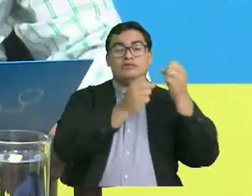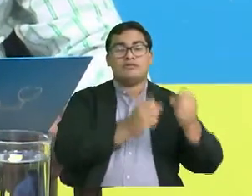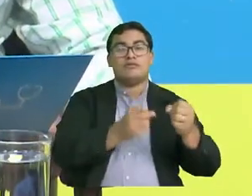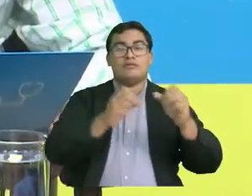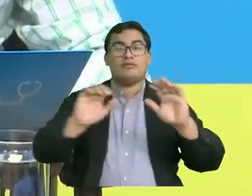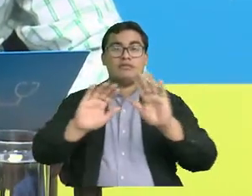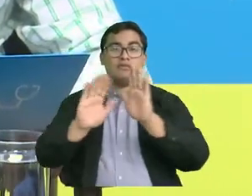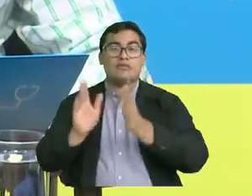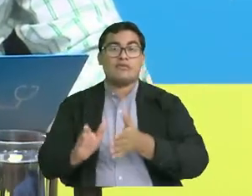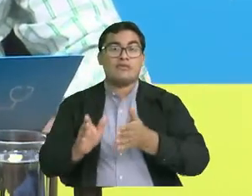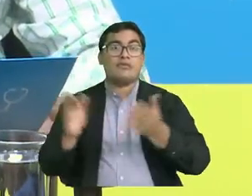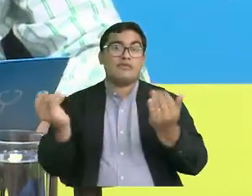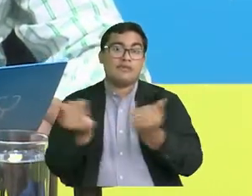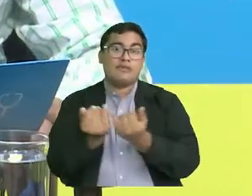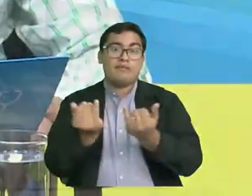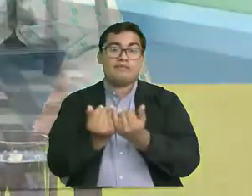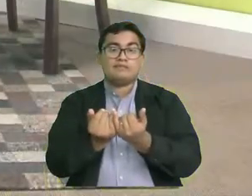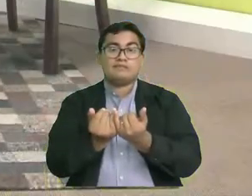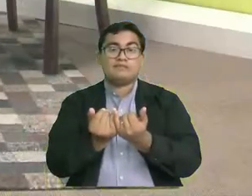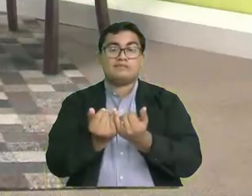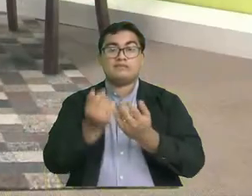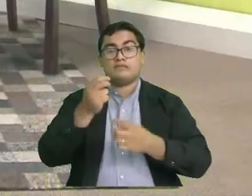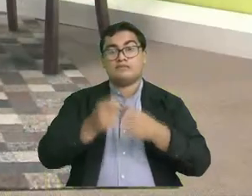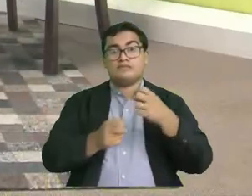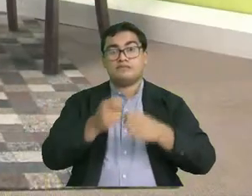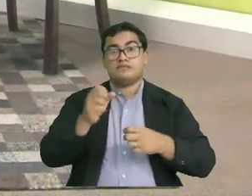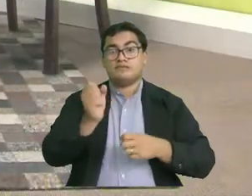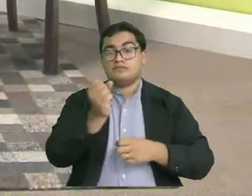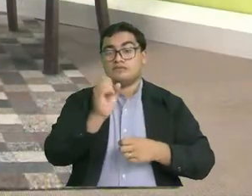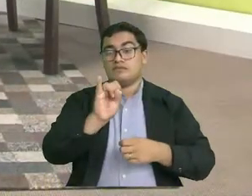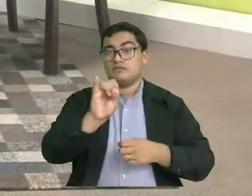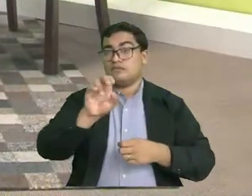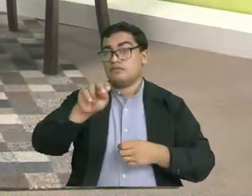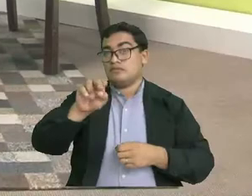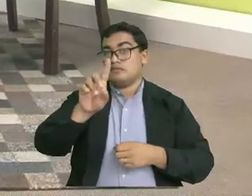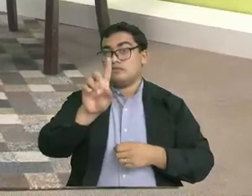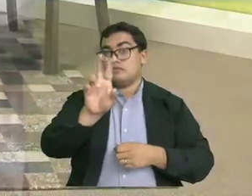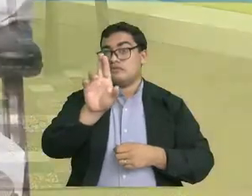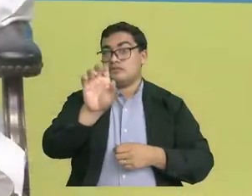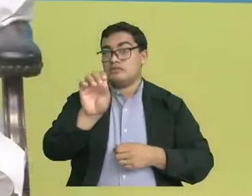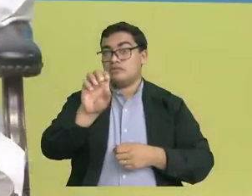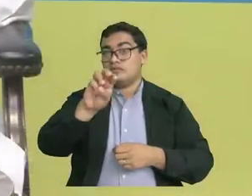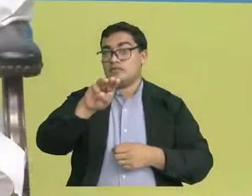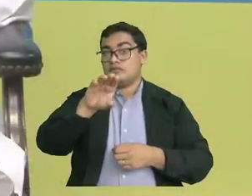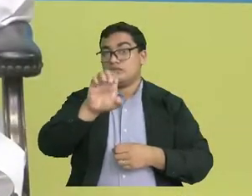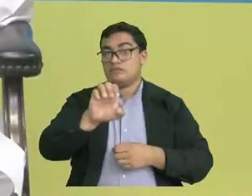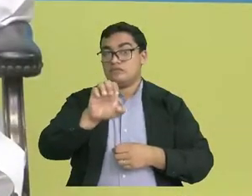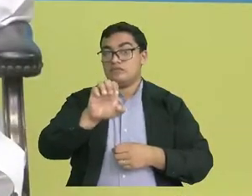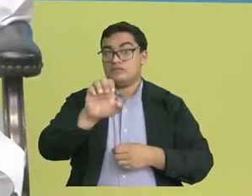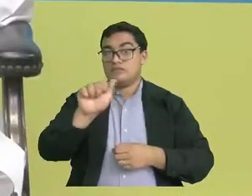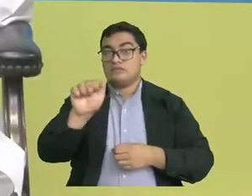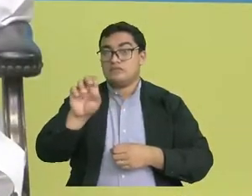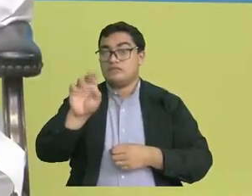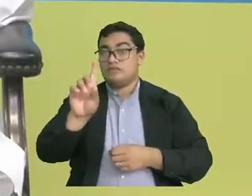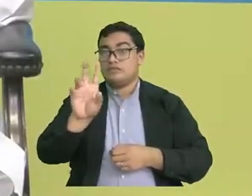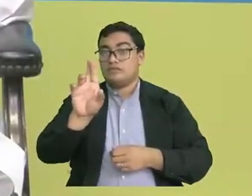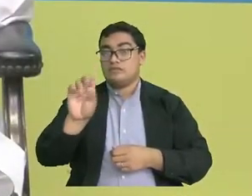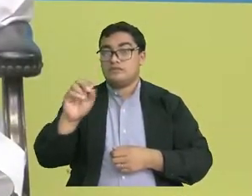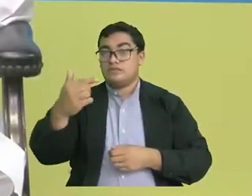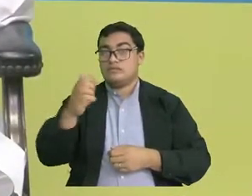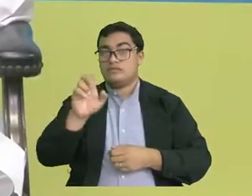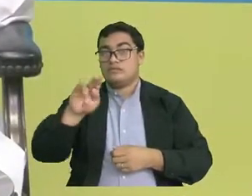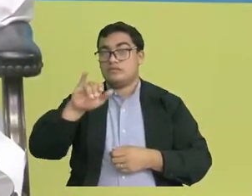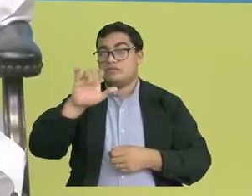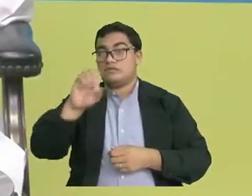de insensibilidad androgénica. Tenemos al doctor Gerardo Mejía, como les dije, bienvenido doctor. Muchas gracias. Un placer